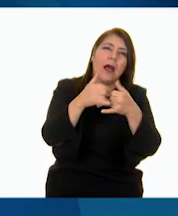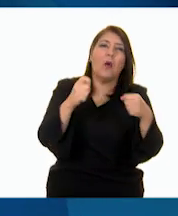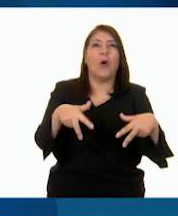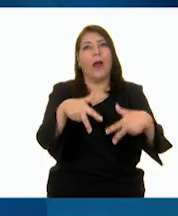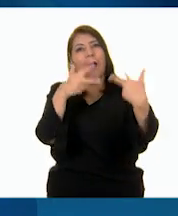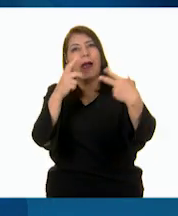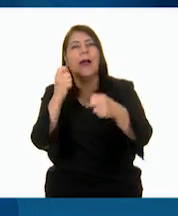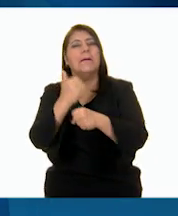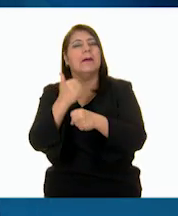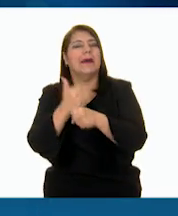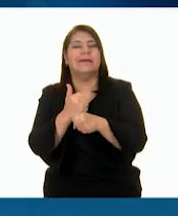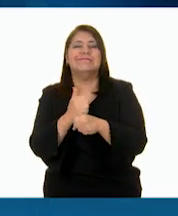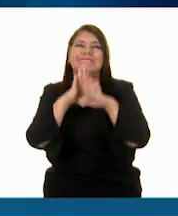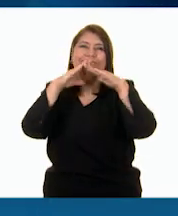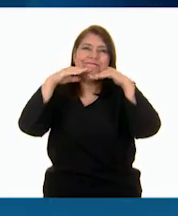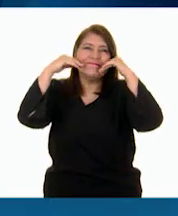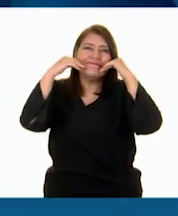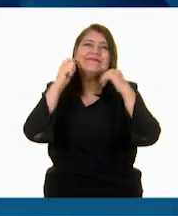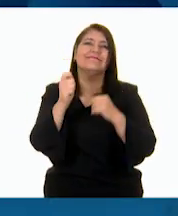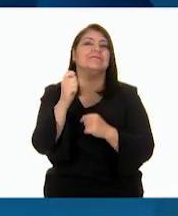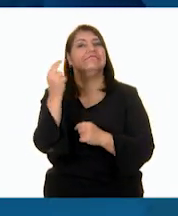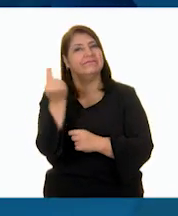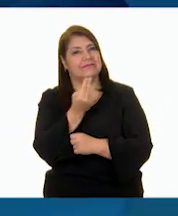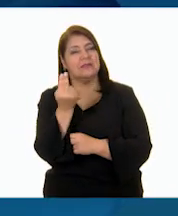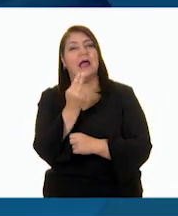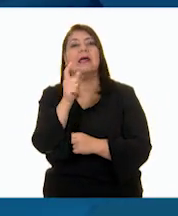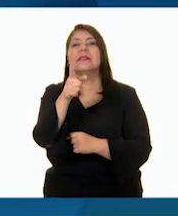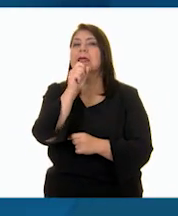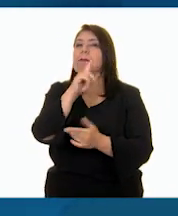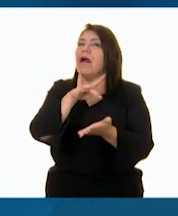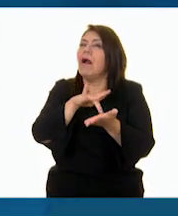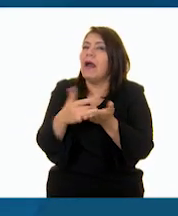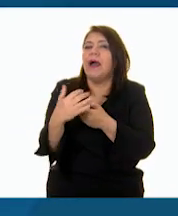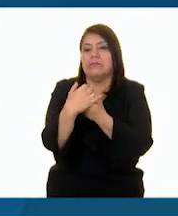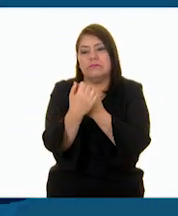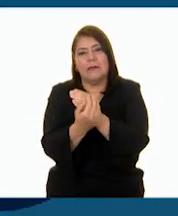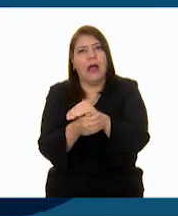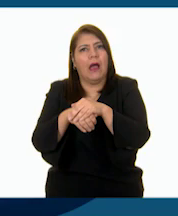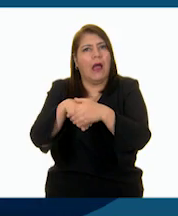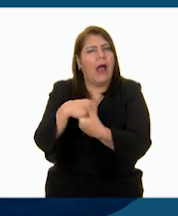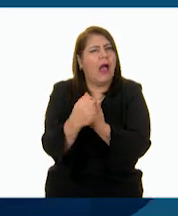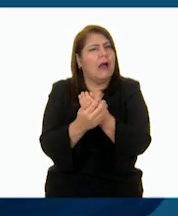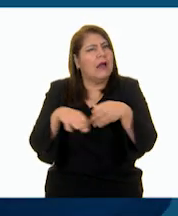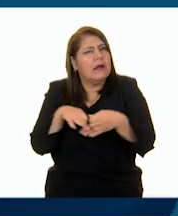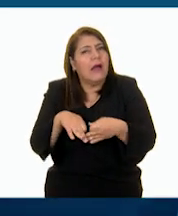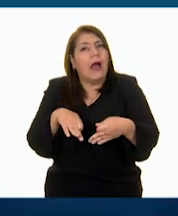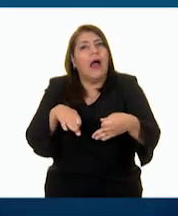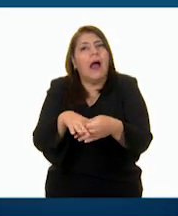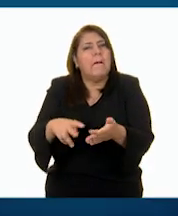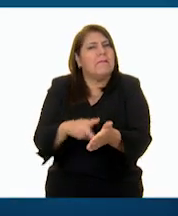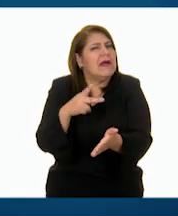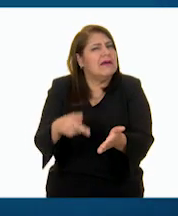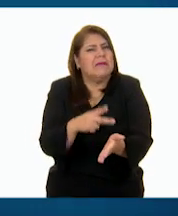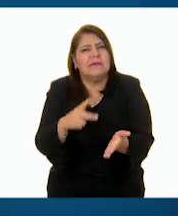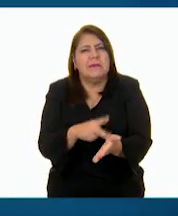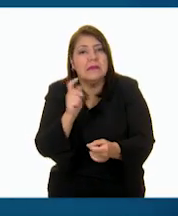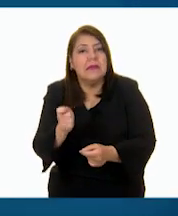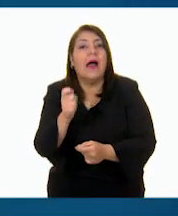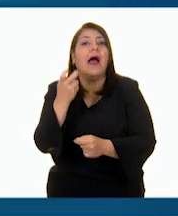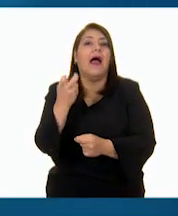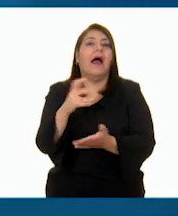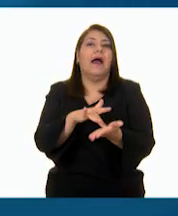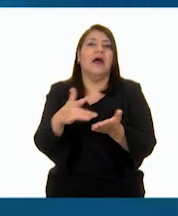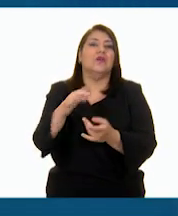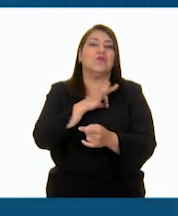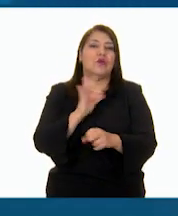sonrisa. La necesitan. Gracias por lavarte las manos tantas y tantas veces porque así también proteges